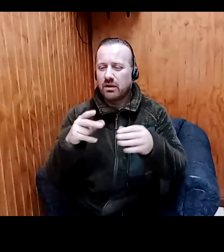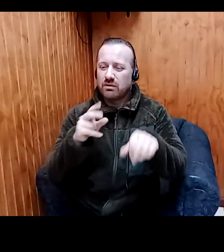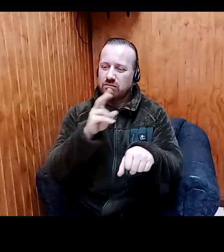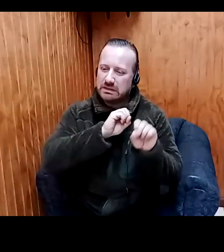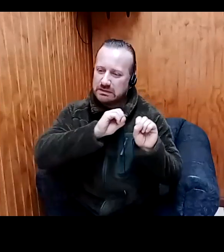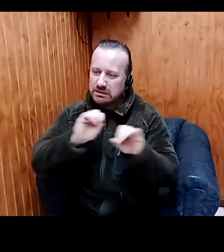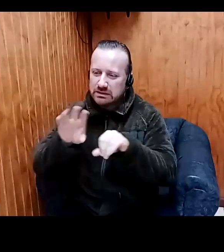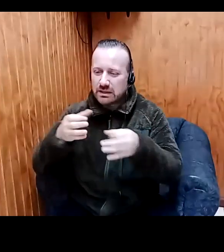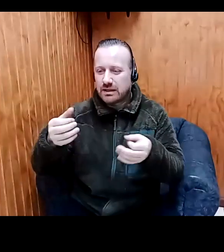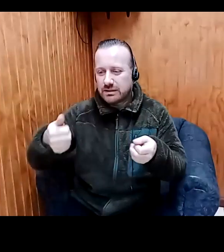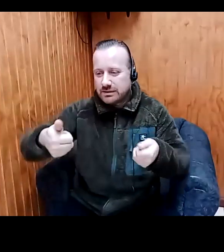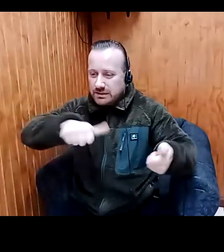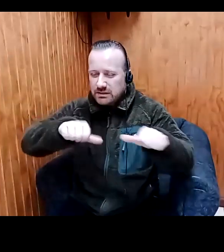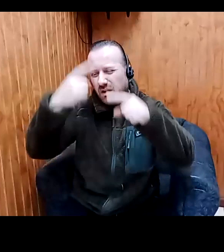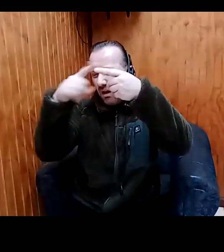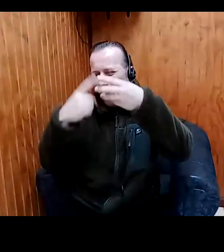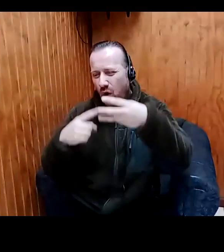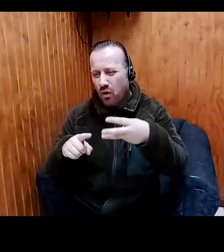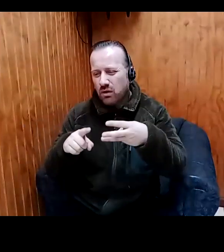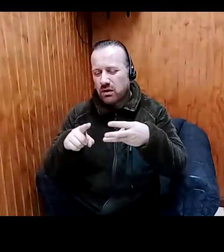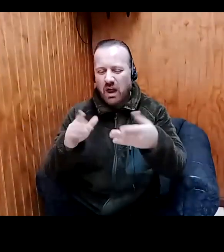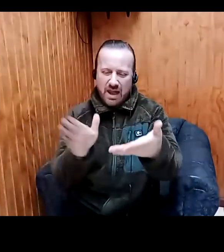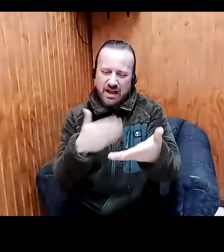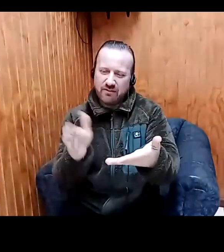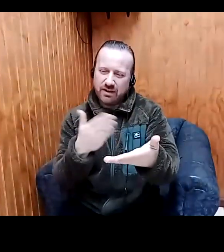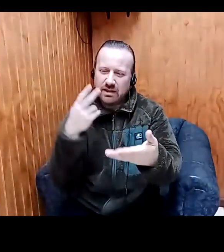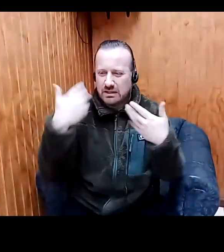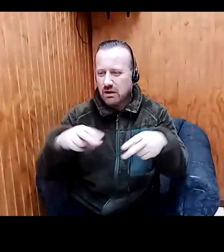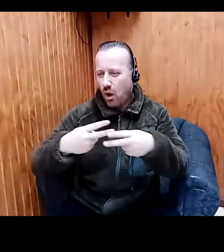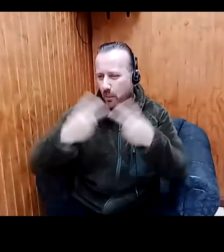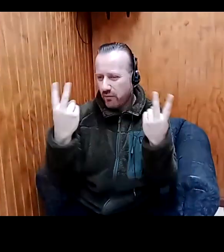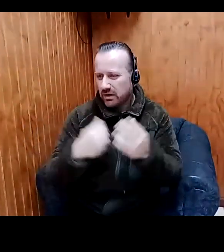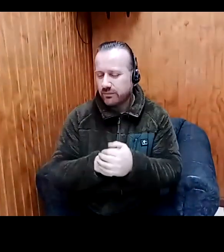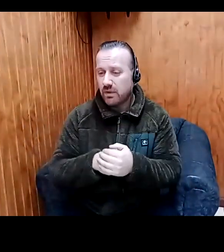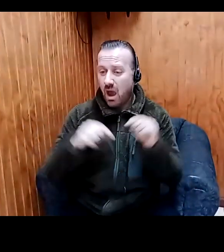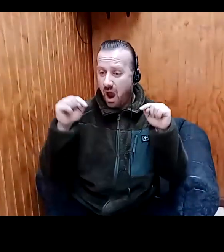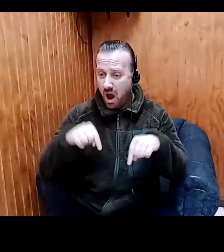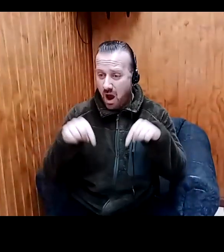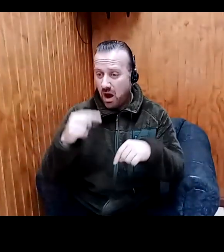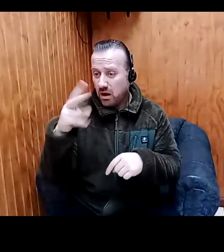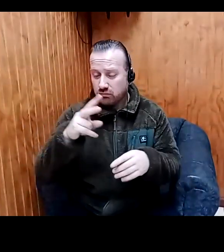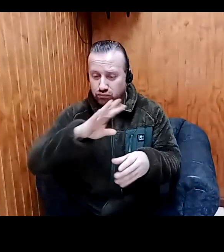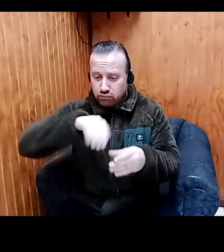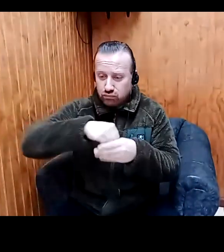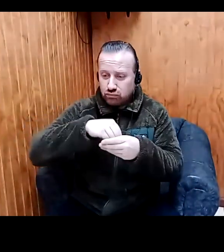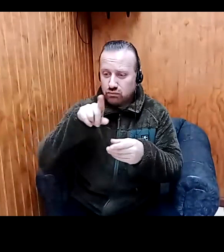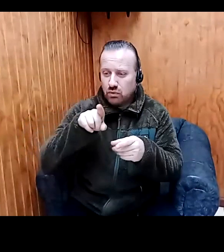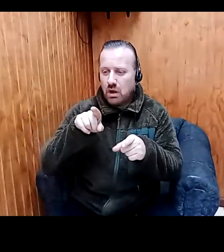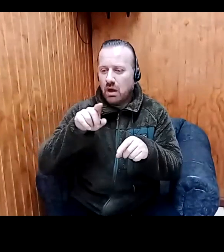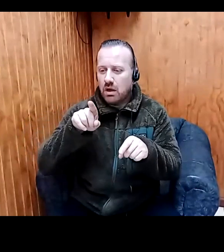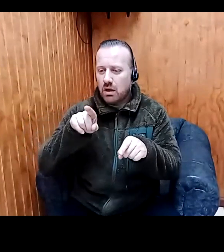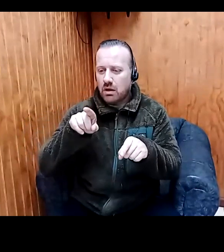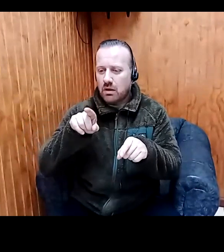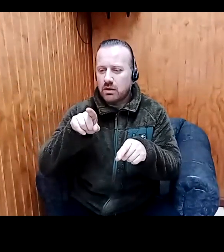de las Ciencias, entre otras revistas. Actualmente es miembro del consejo editor de las revistas Alambique